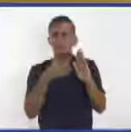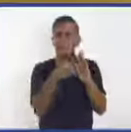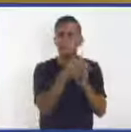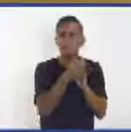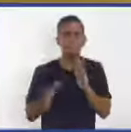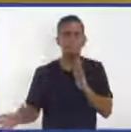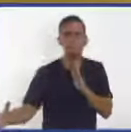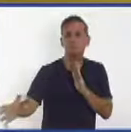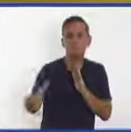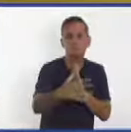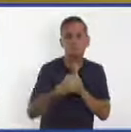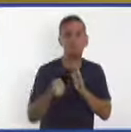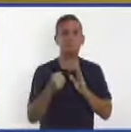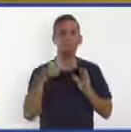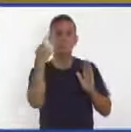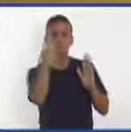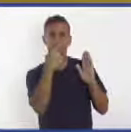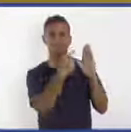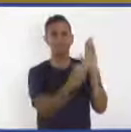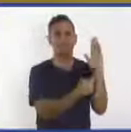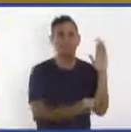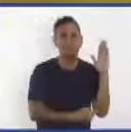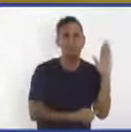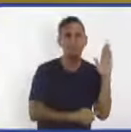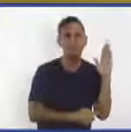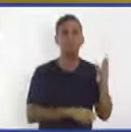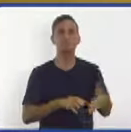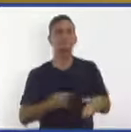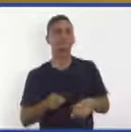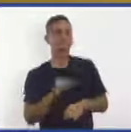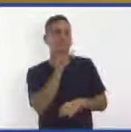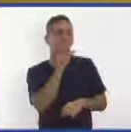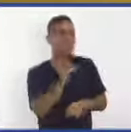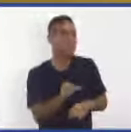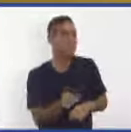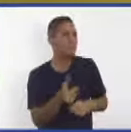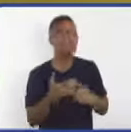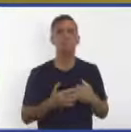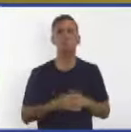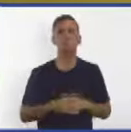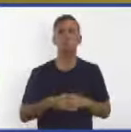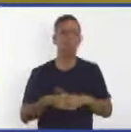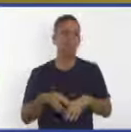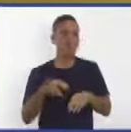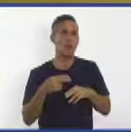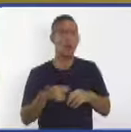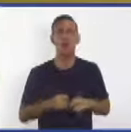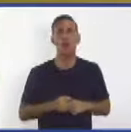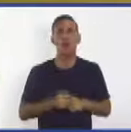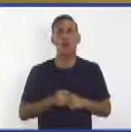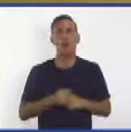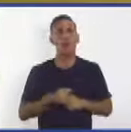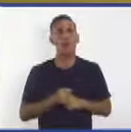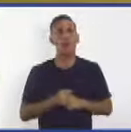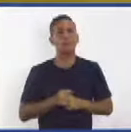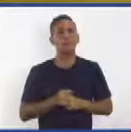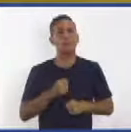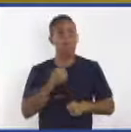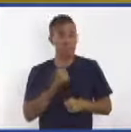sobre un suceso un personaje un fenómeno van a trabajar también con juegos de palabras